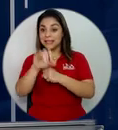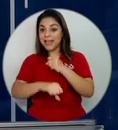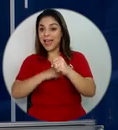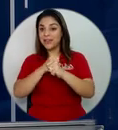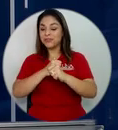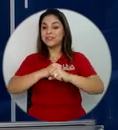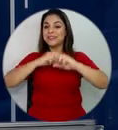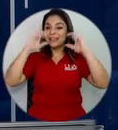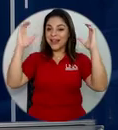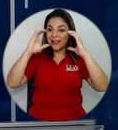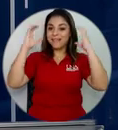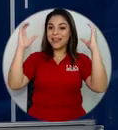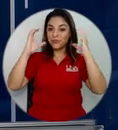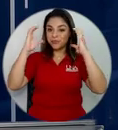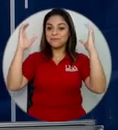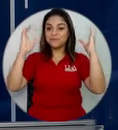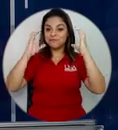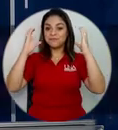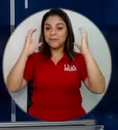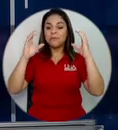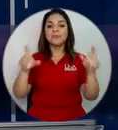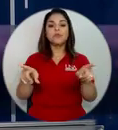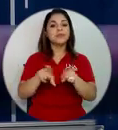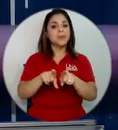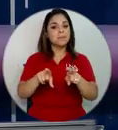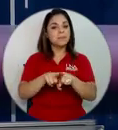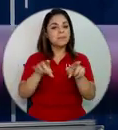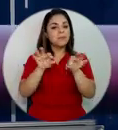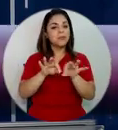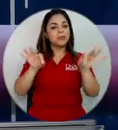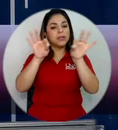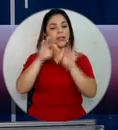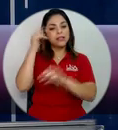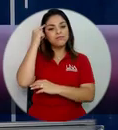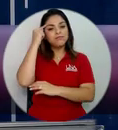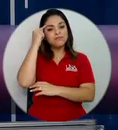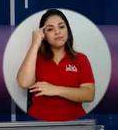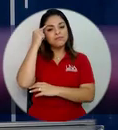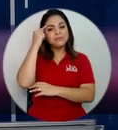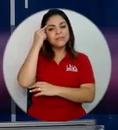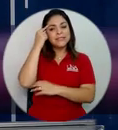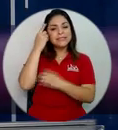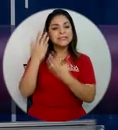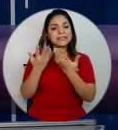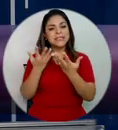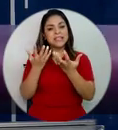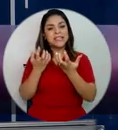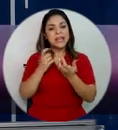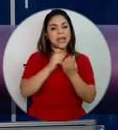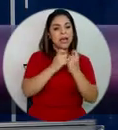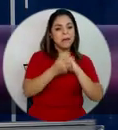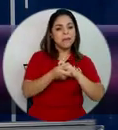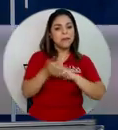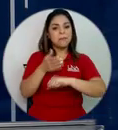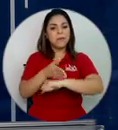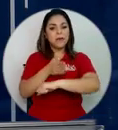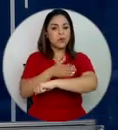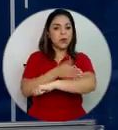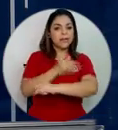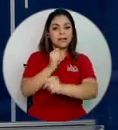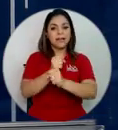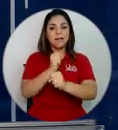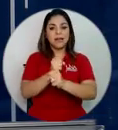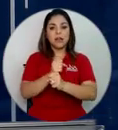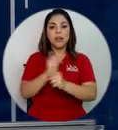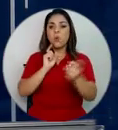celebración, pero también una gran oportunidad para reflexionar sobre aquello en lo que queremos crecer, lo que queremos mejorar, lo que queremos